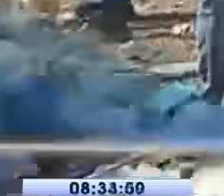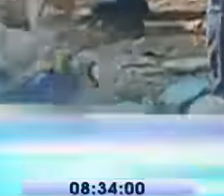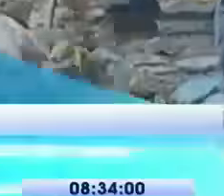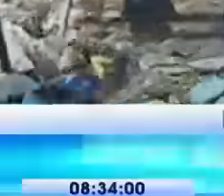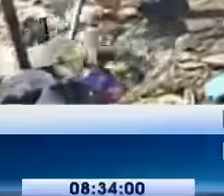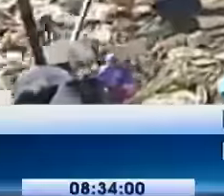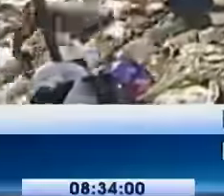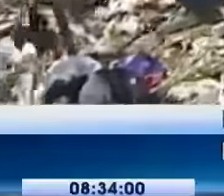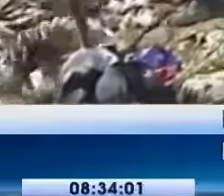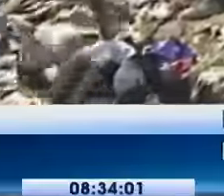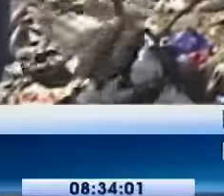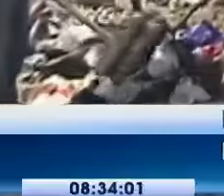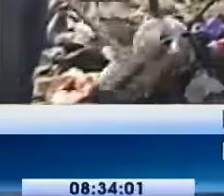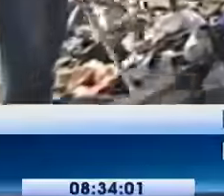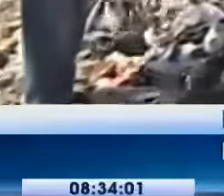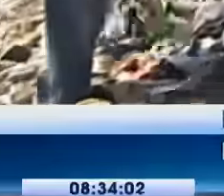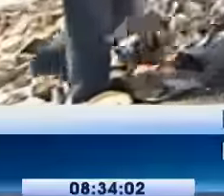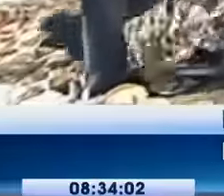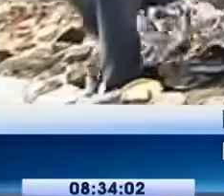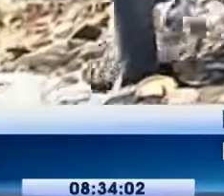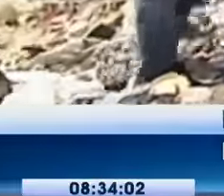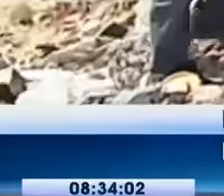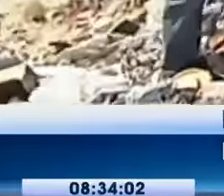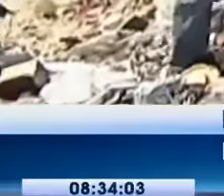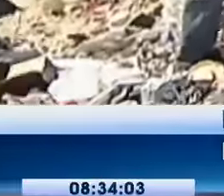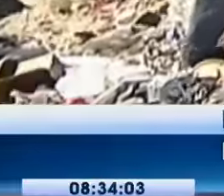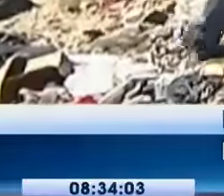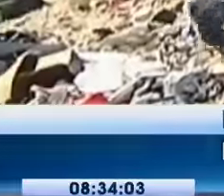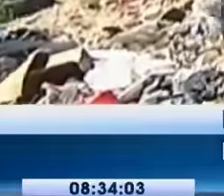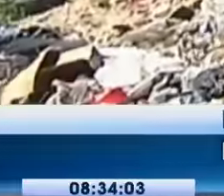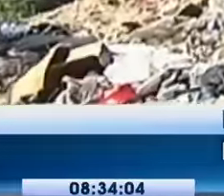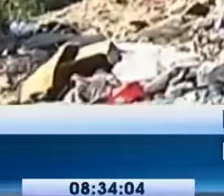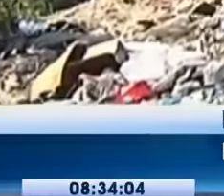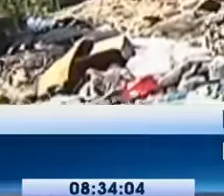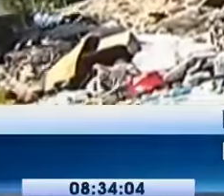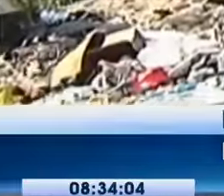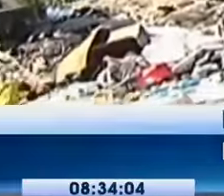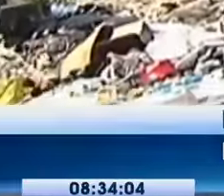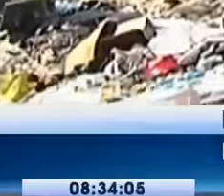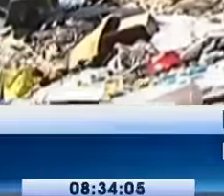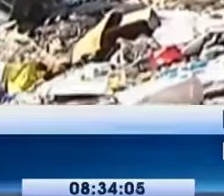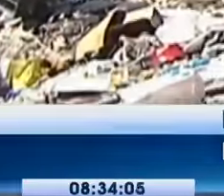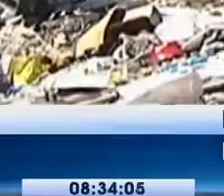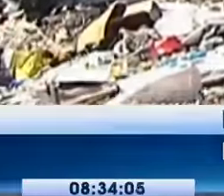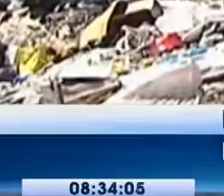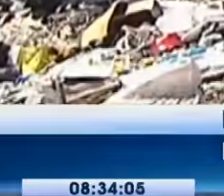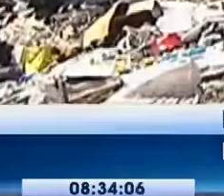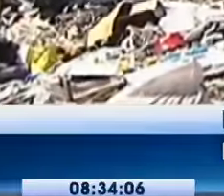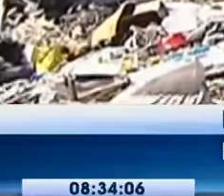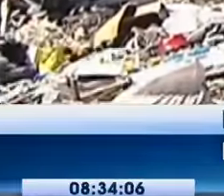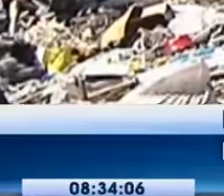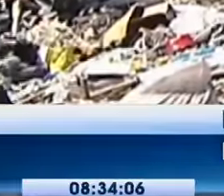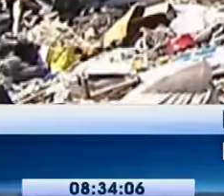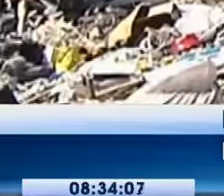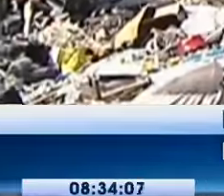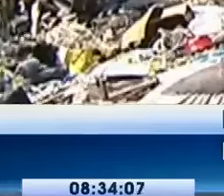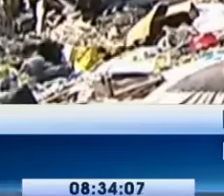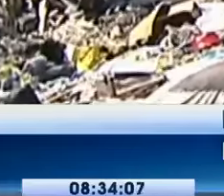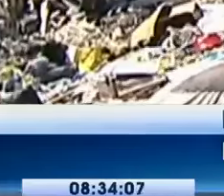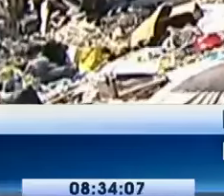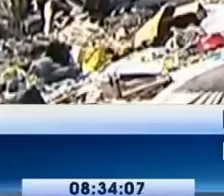para que pueda autorizarnos a proceder con esta pala mecánica. Listo, entonces esta sería una solución momentánea en todo caso,